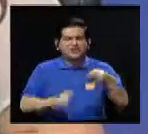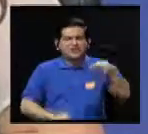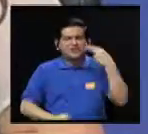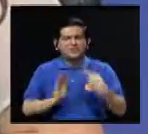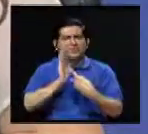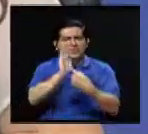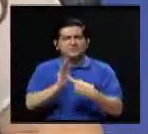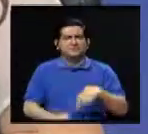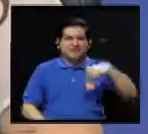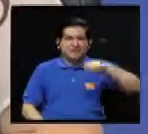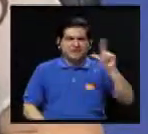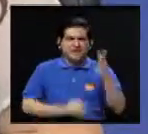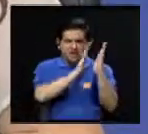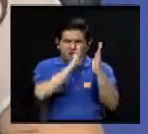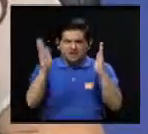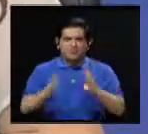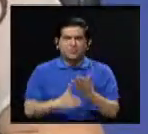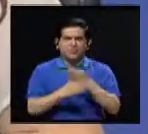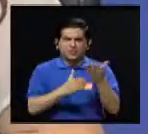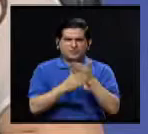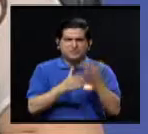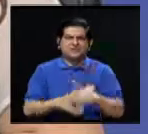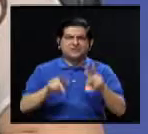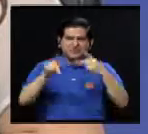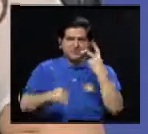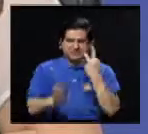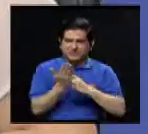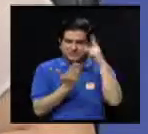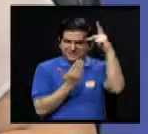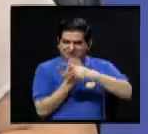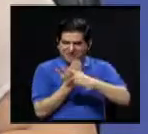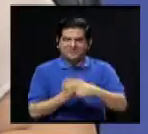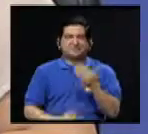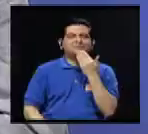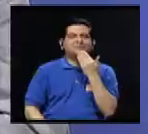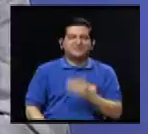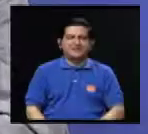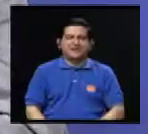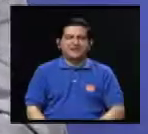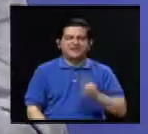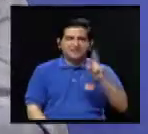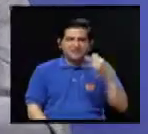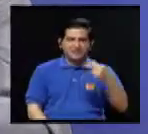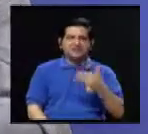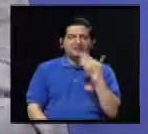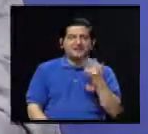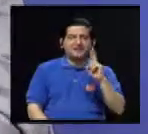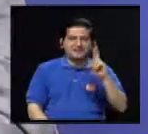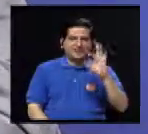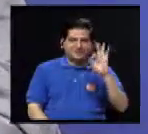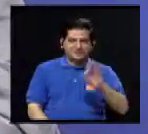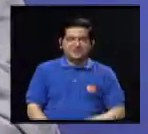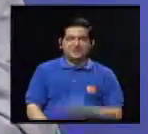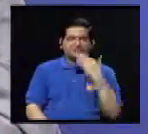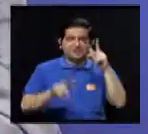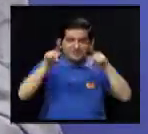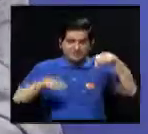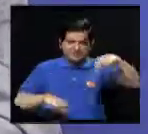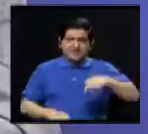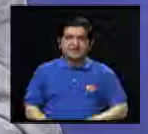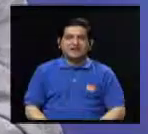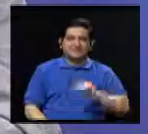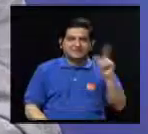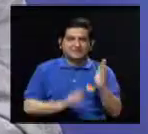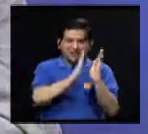historias a Lunes de Cinemateca para que la compartan con nuestros televidentes. Muchas gracias, Roberto. Gracias, Rocío, gracias a los compañeros del set